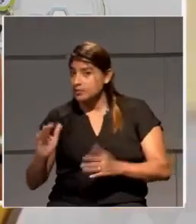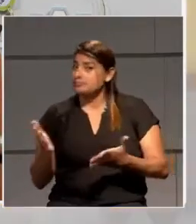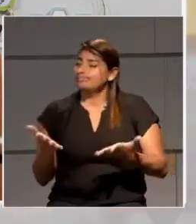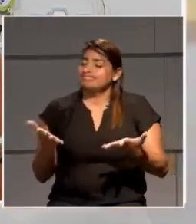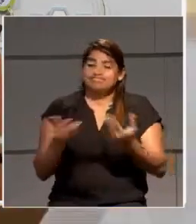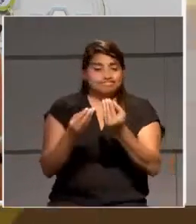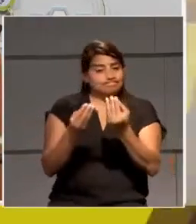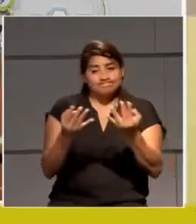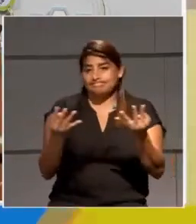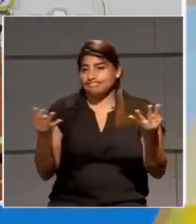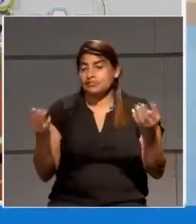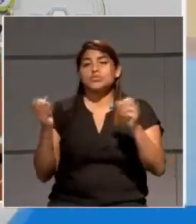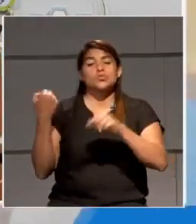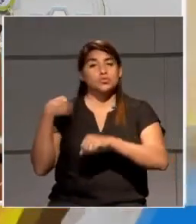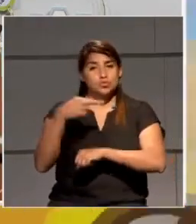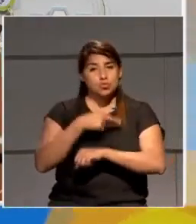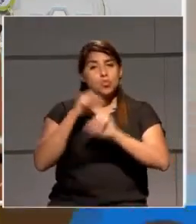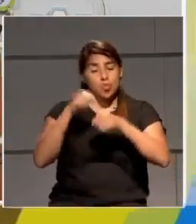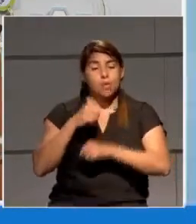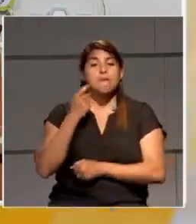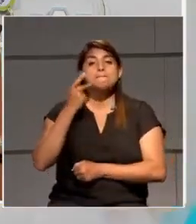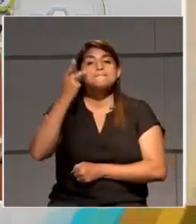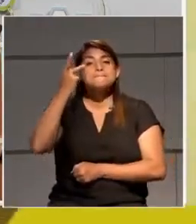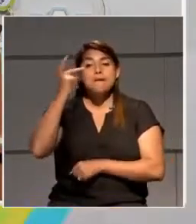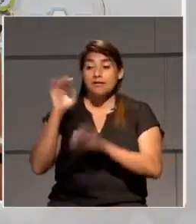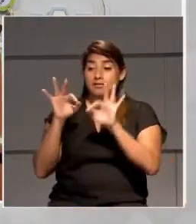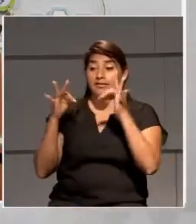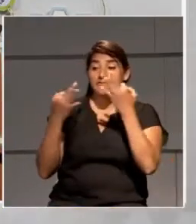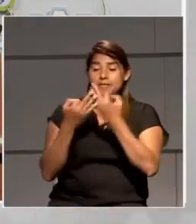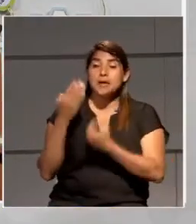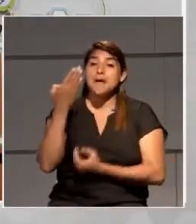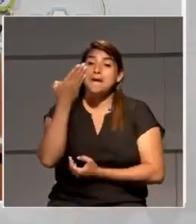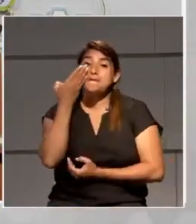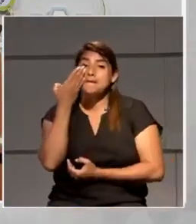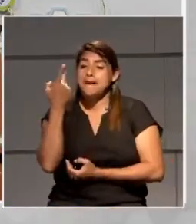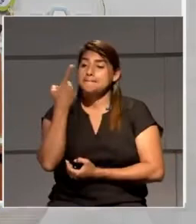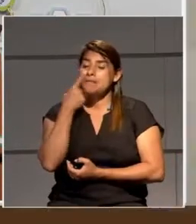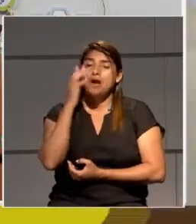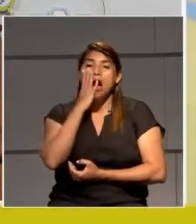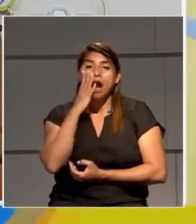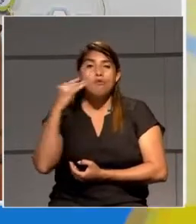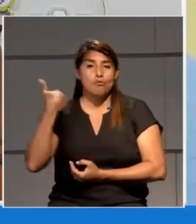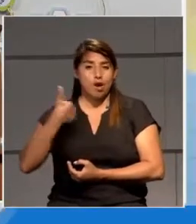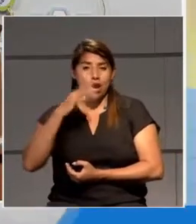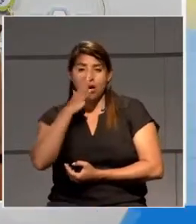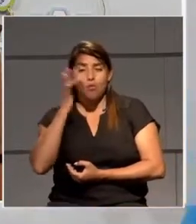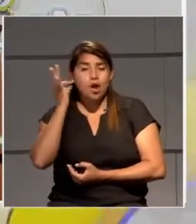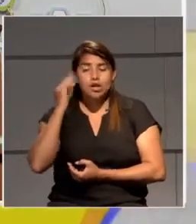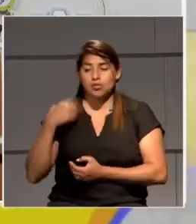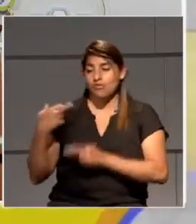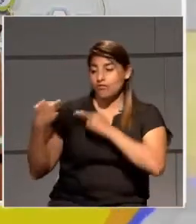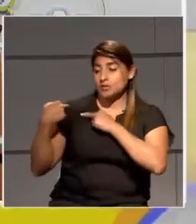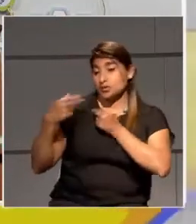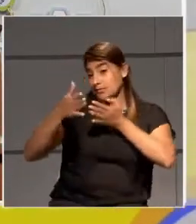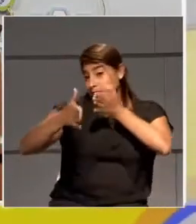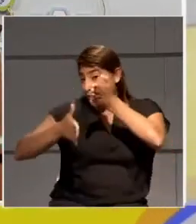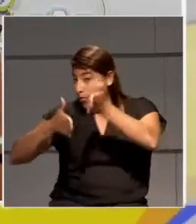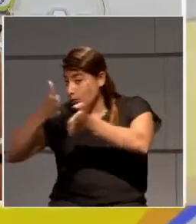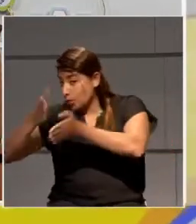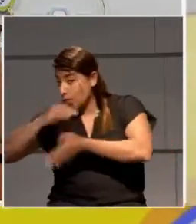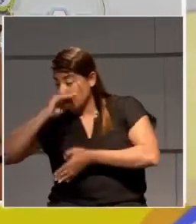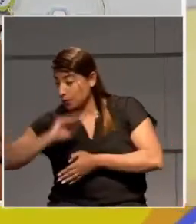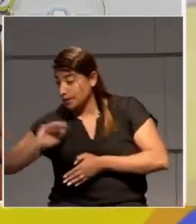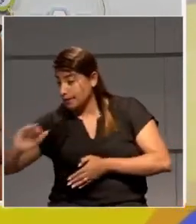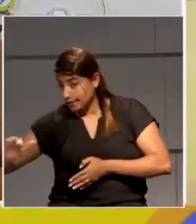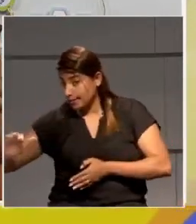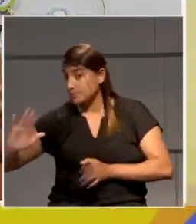fin, y obviamente para los padres de familia, mamás y papás, abuelitos, aquellas personas encargadas de la crianza de